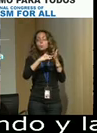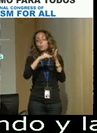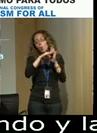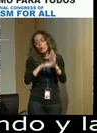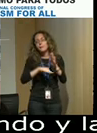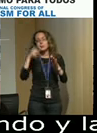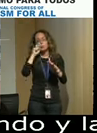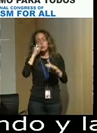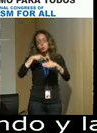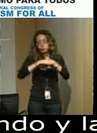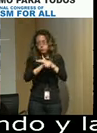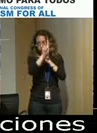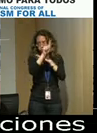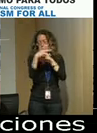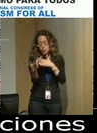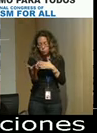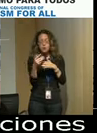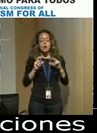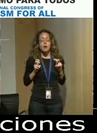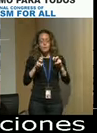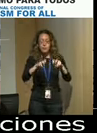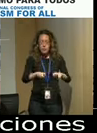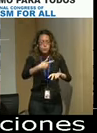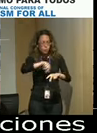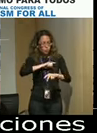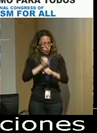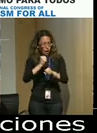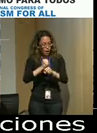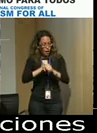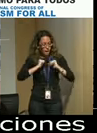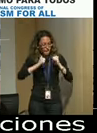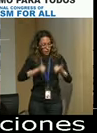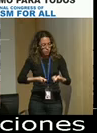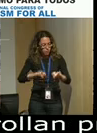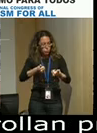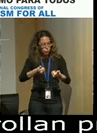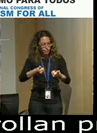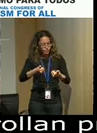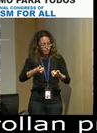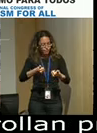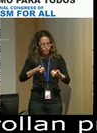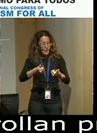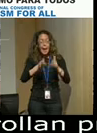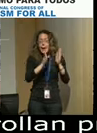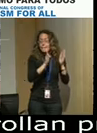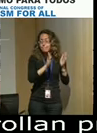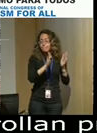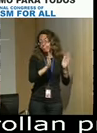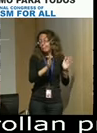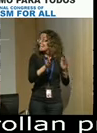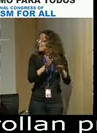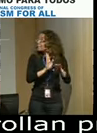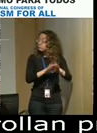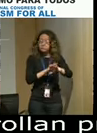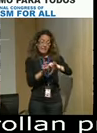bueno, este puzzle, cuando al inicio empezamos a trabajar, casi solo tenía la parte de mi